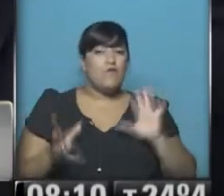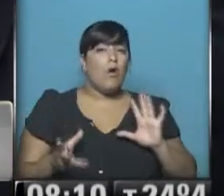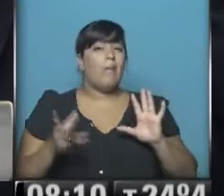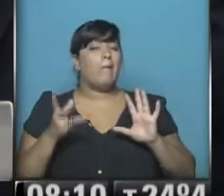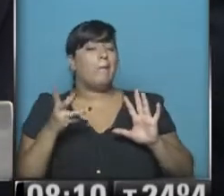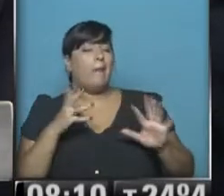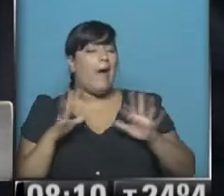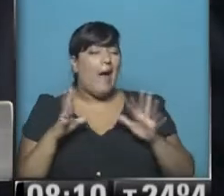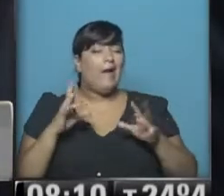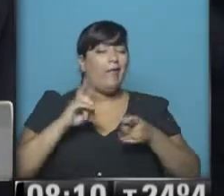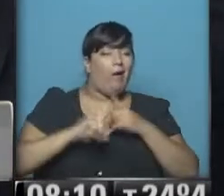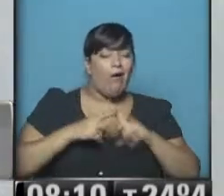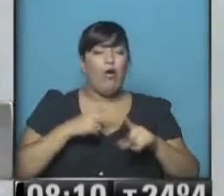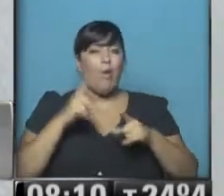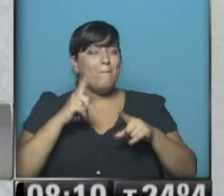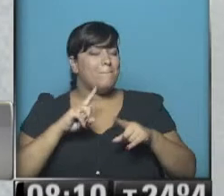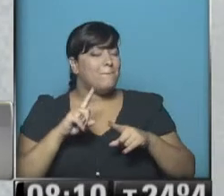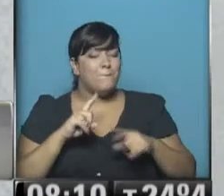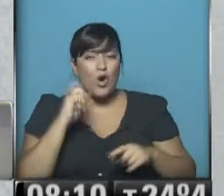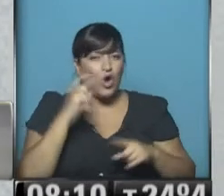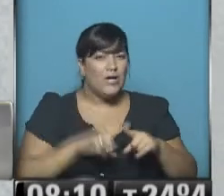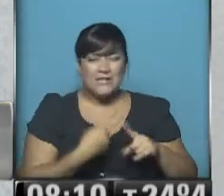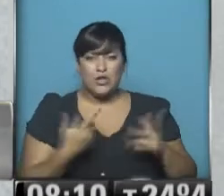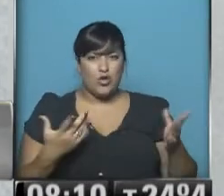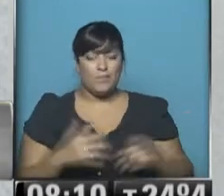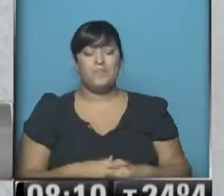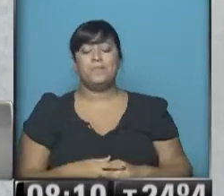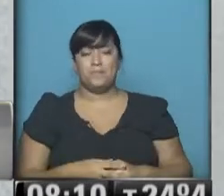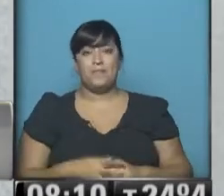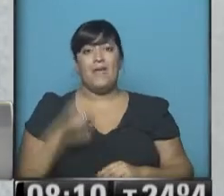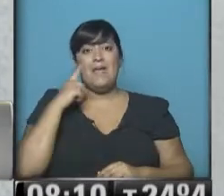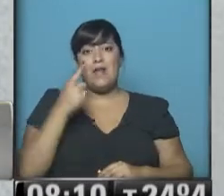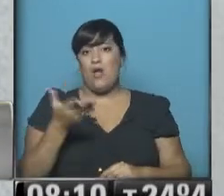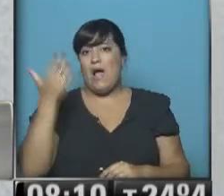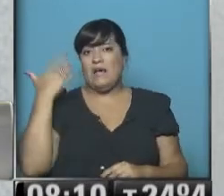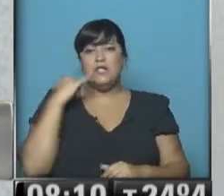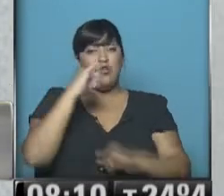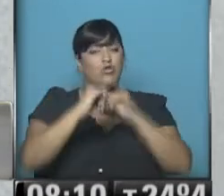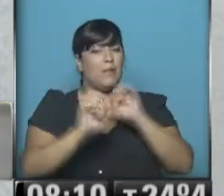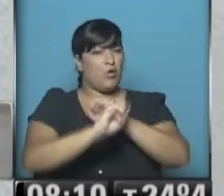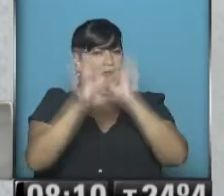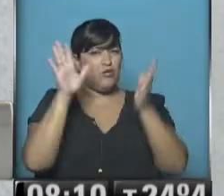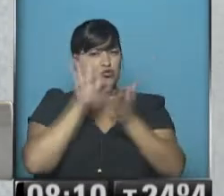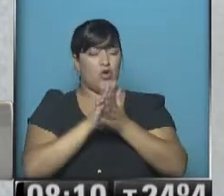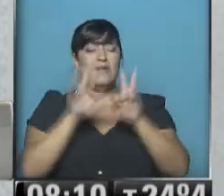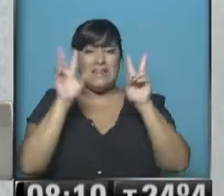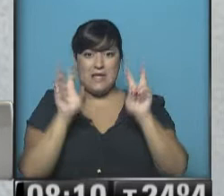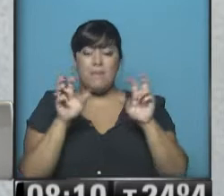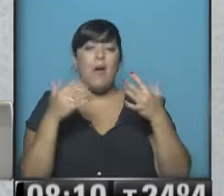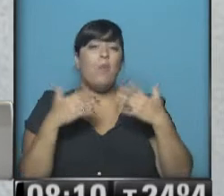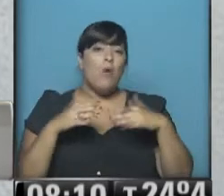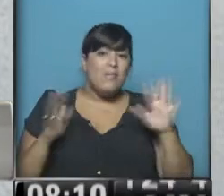política quería saber la dominancia mire creo que ayer hemos sido explícitos respecto a este tema probablemente por